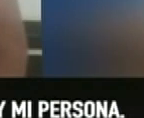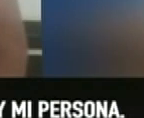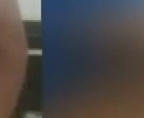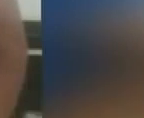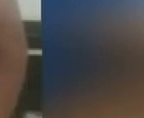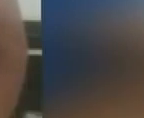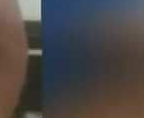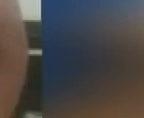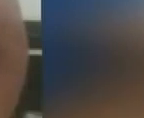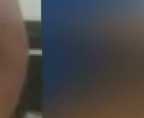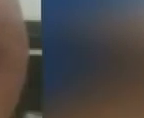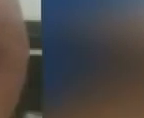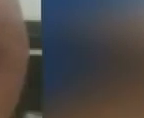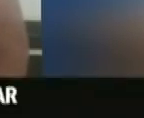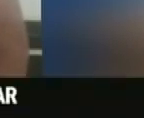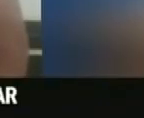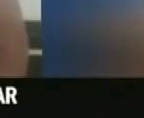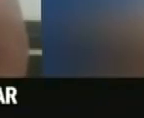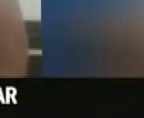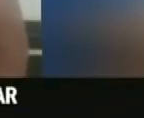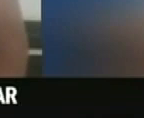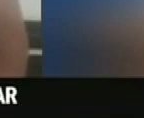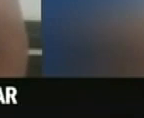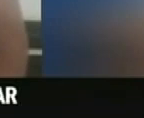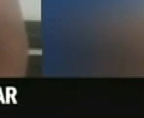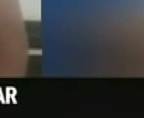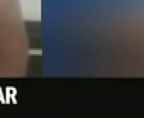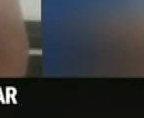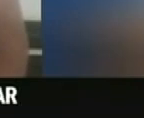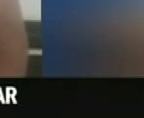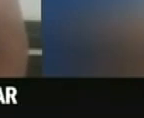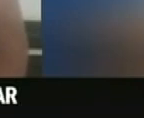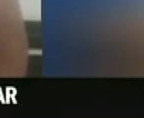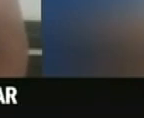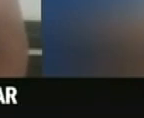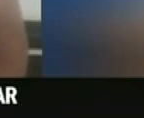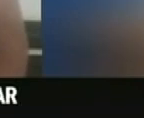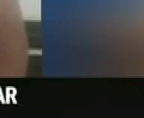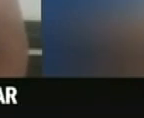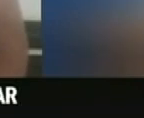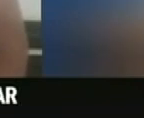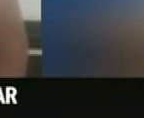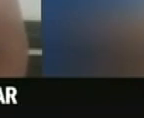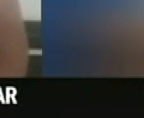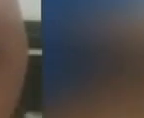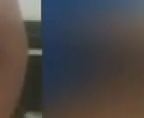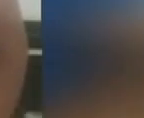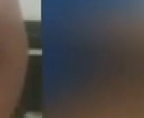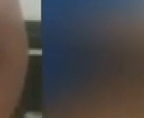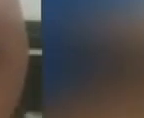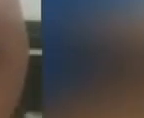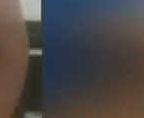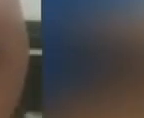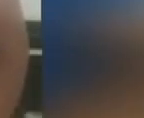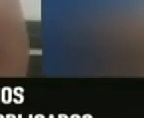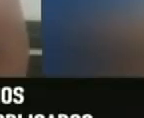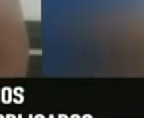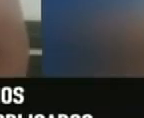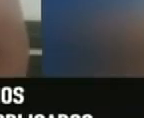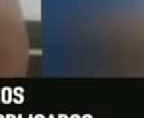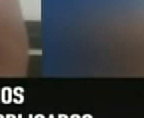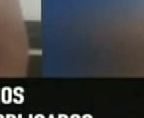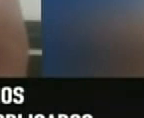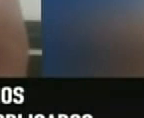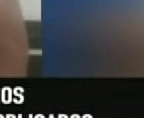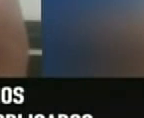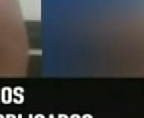mi persona. De allí tomamos la decisión de trazar rumbo hacia la isla de Bonaire,